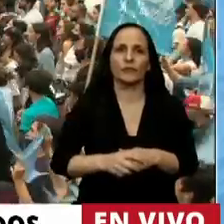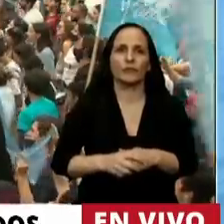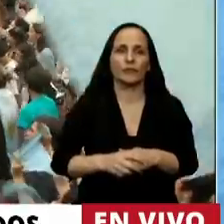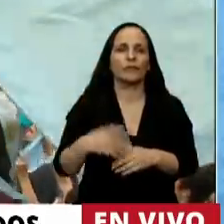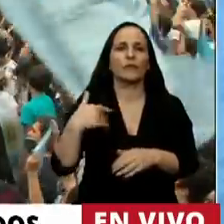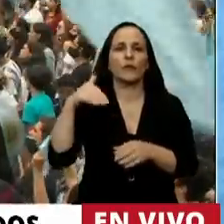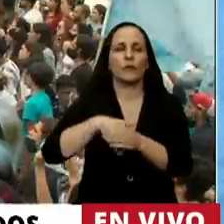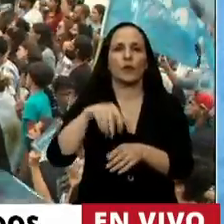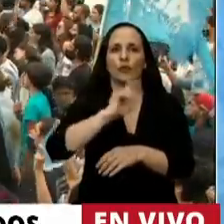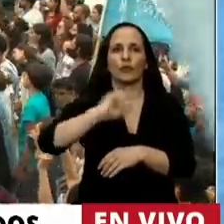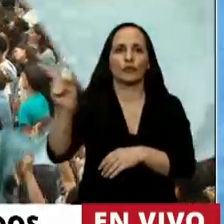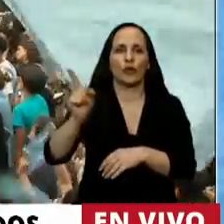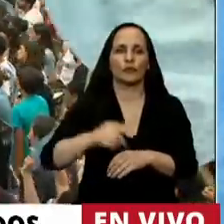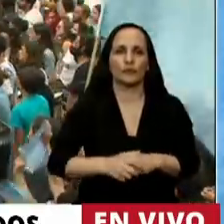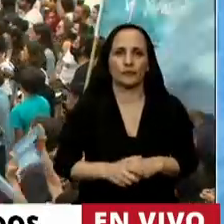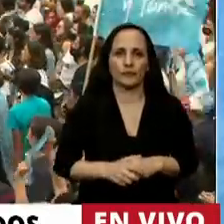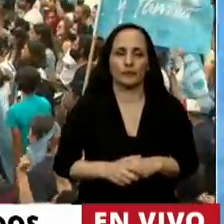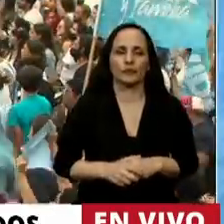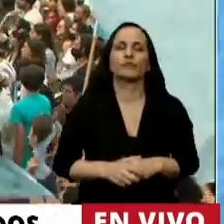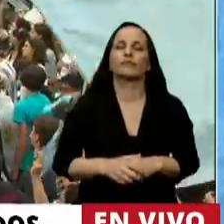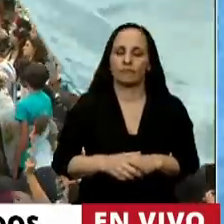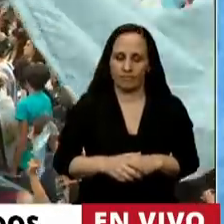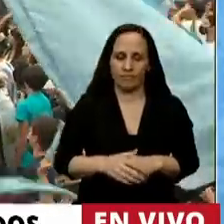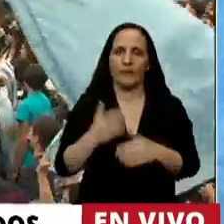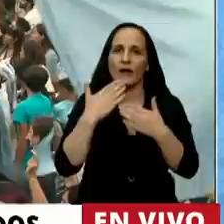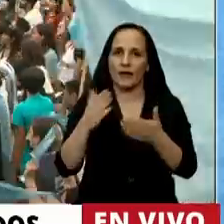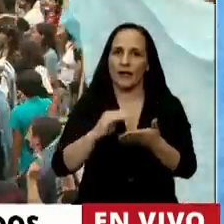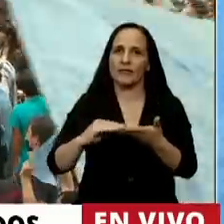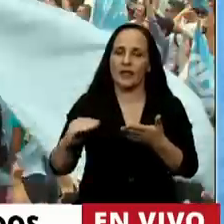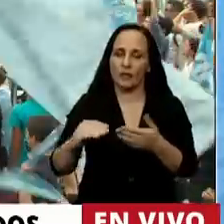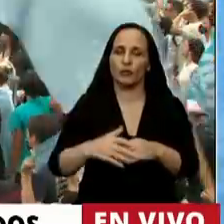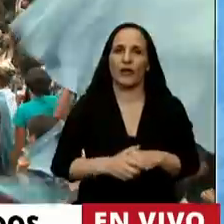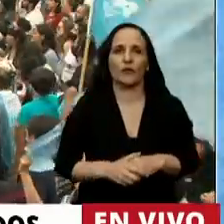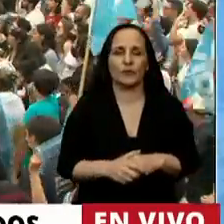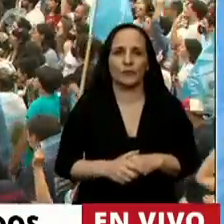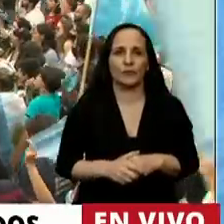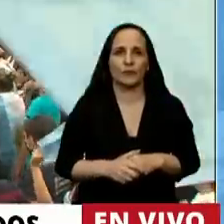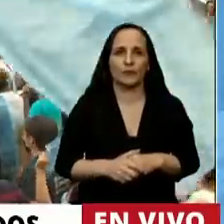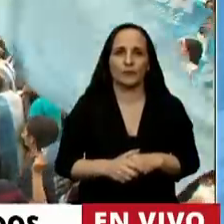Negativo, presidente. Negativo, diputada. Gracias, diputada.